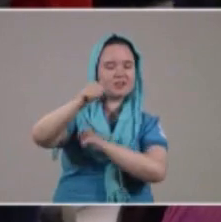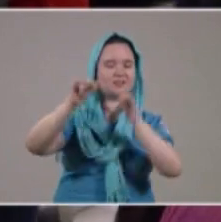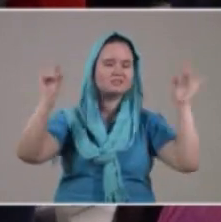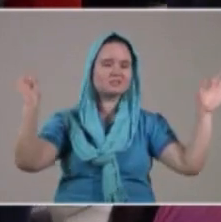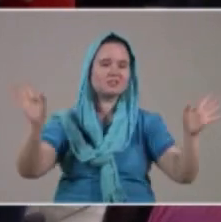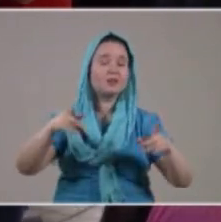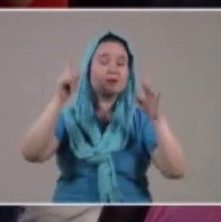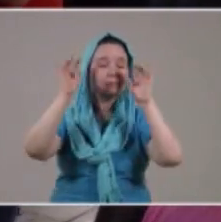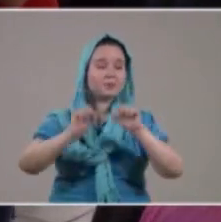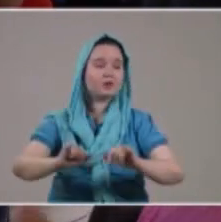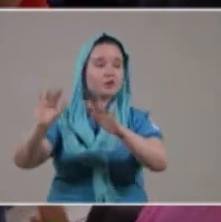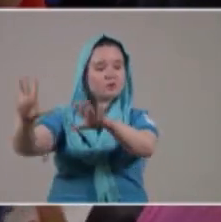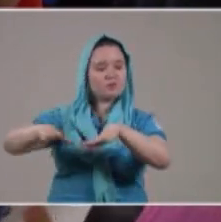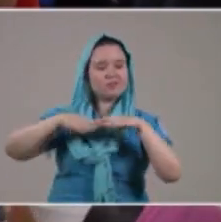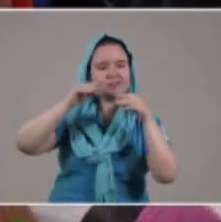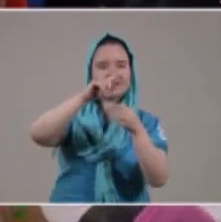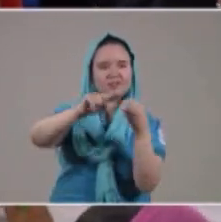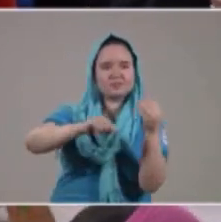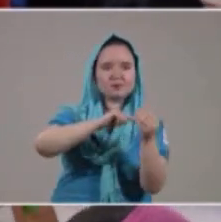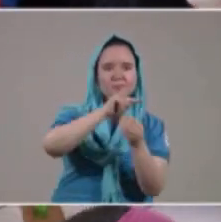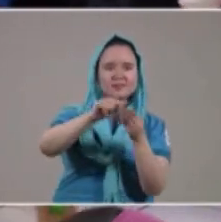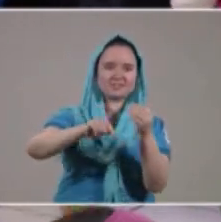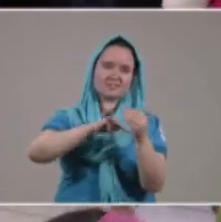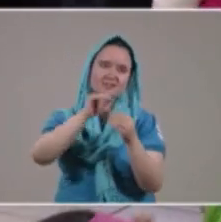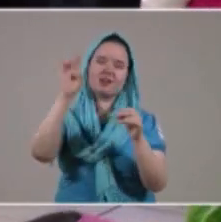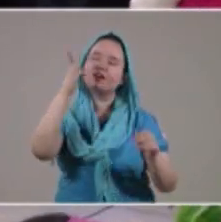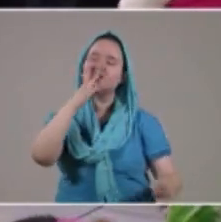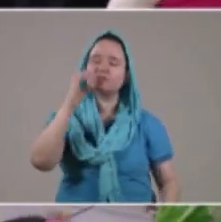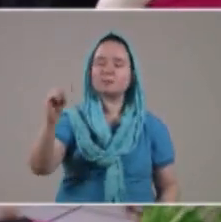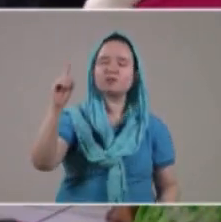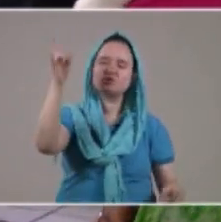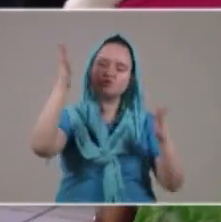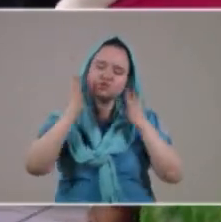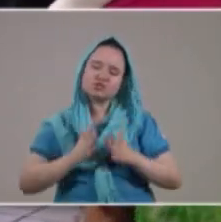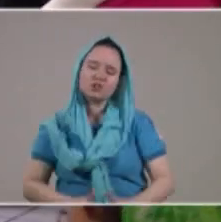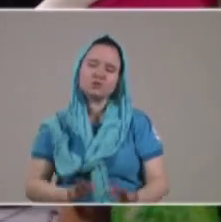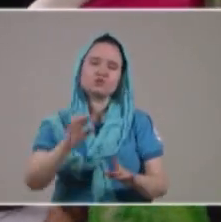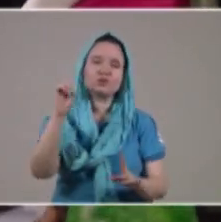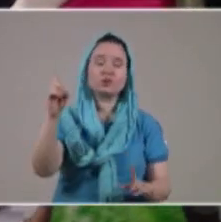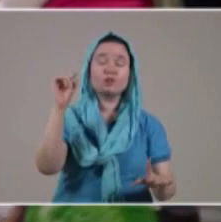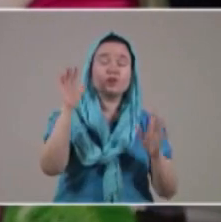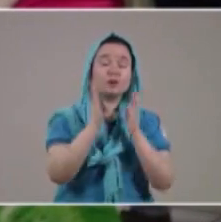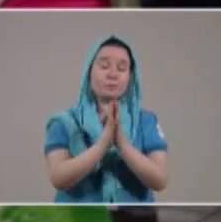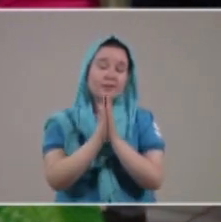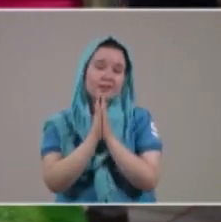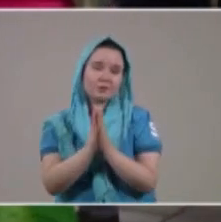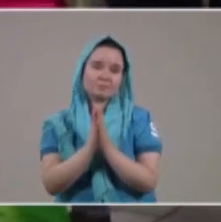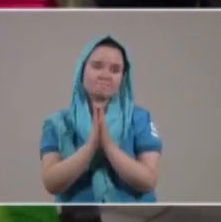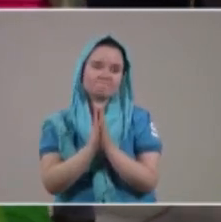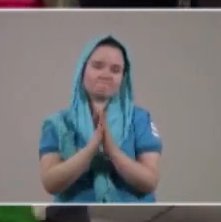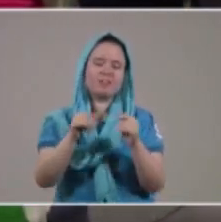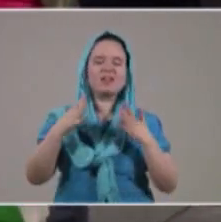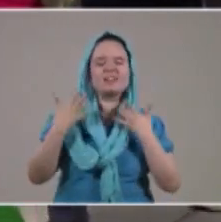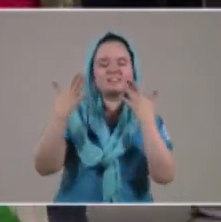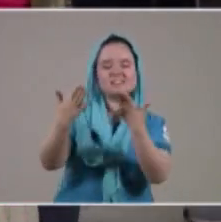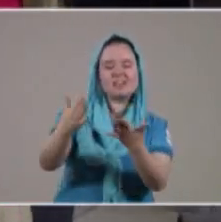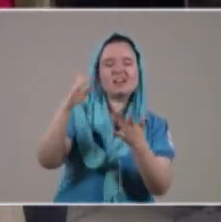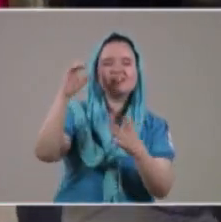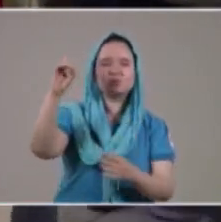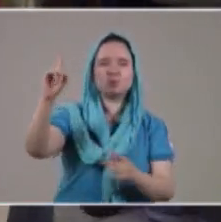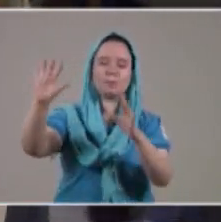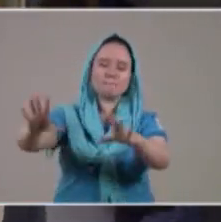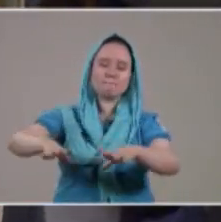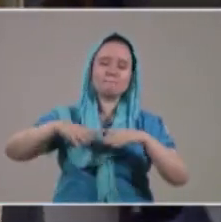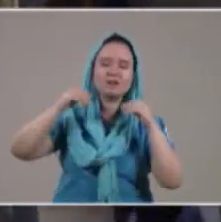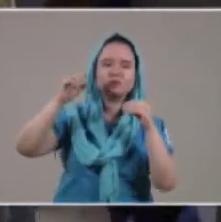cubrir a las familias, los hermanos, tus hijos, tus hijas que lo han solicitado. Extiende, Señor,